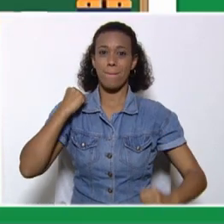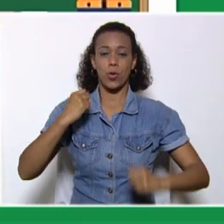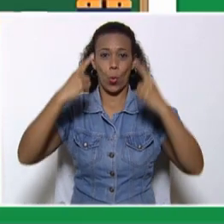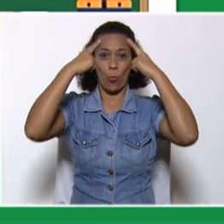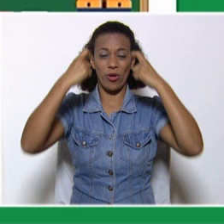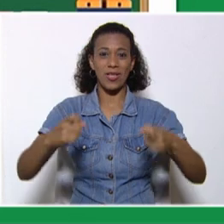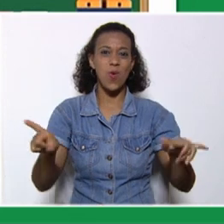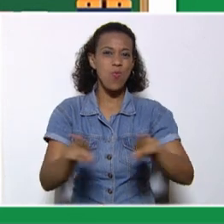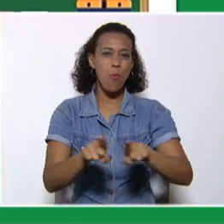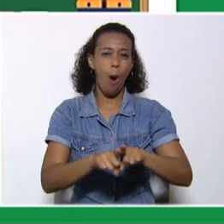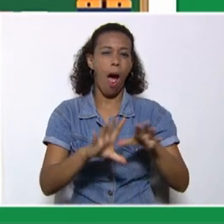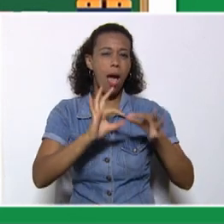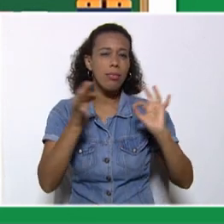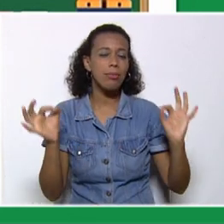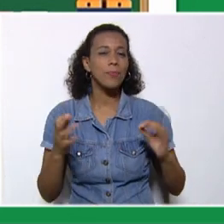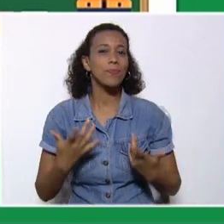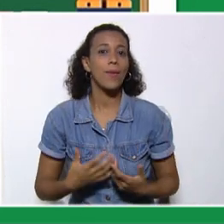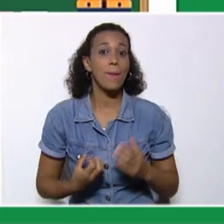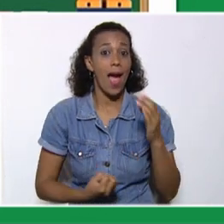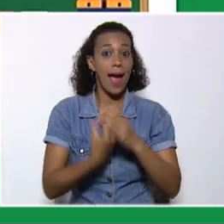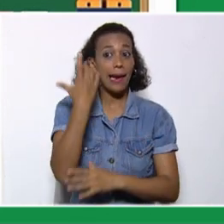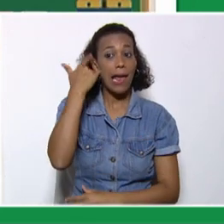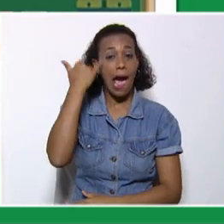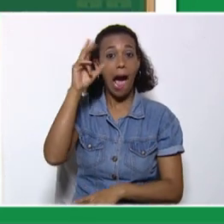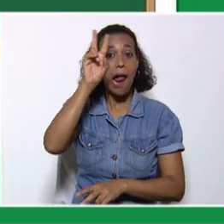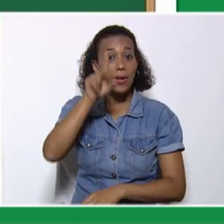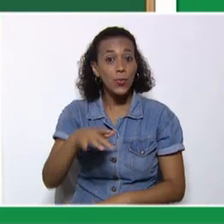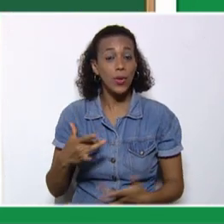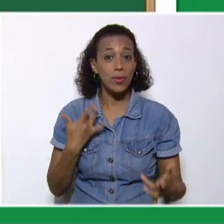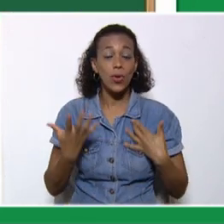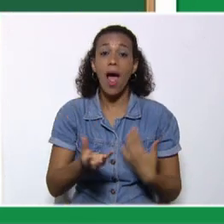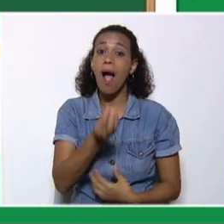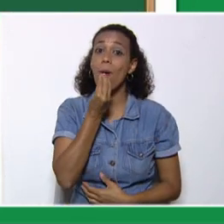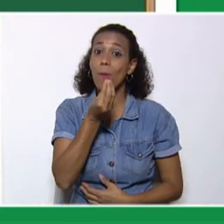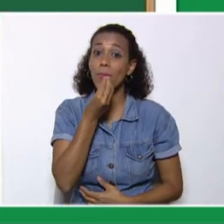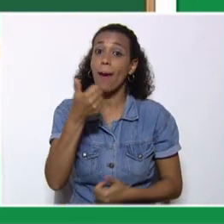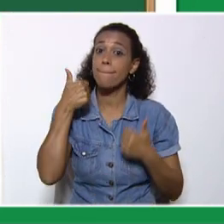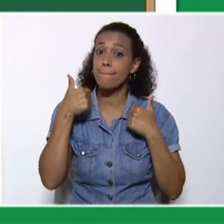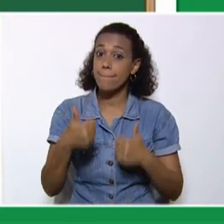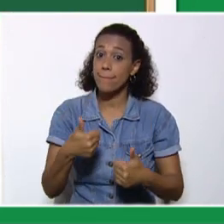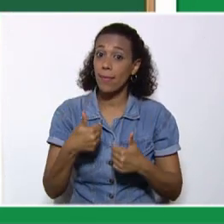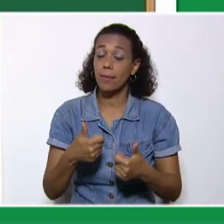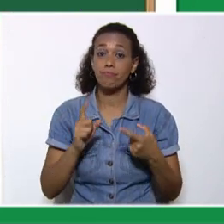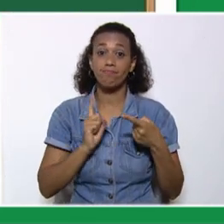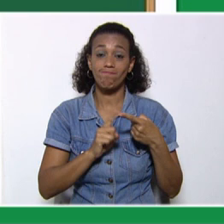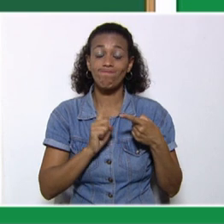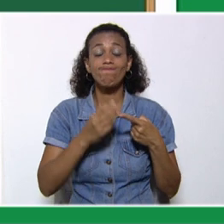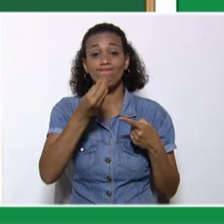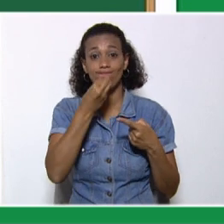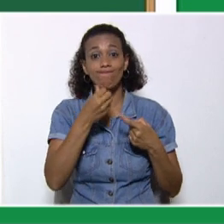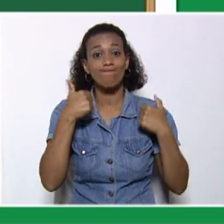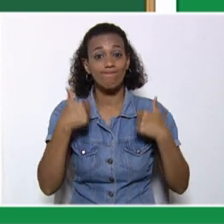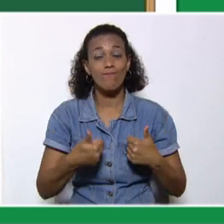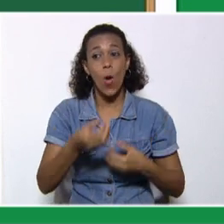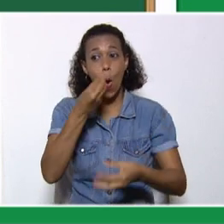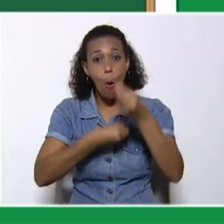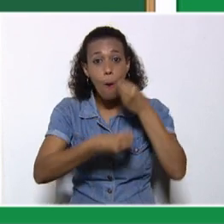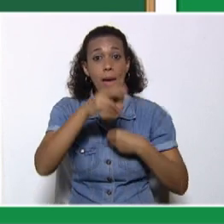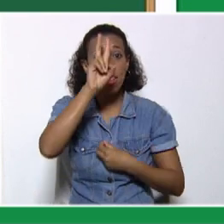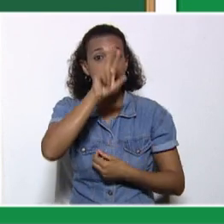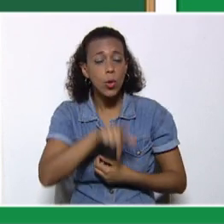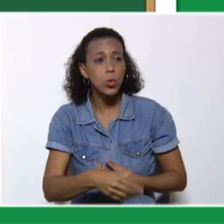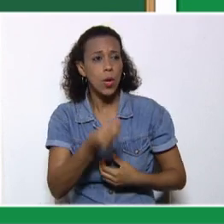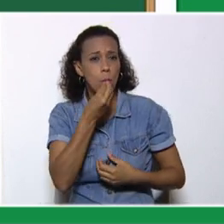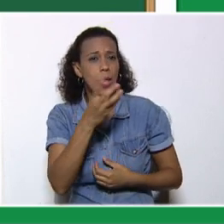de alto rendimiento, debemos crear los siguientes hábitos. La alimentación. Es necesario mantener una buena